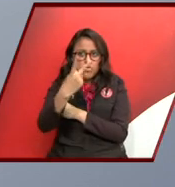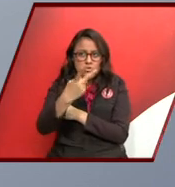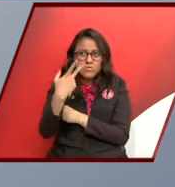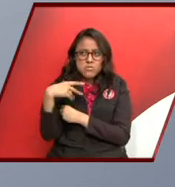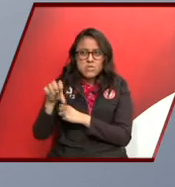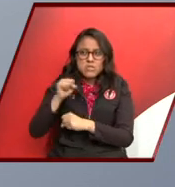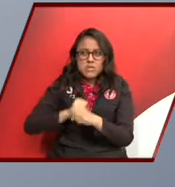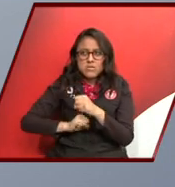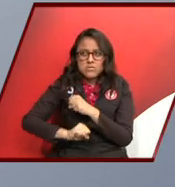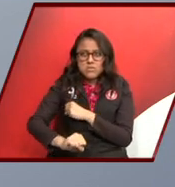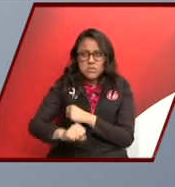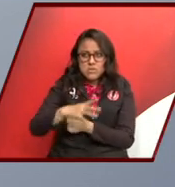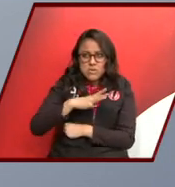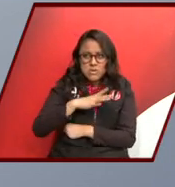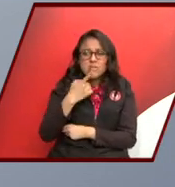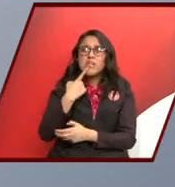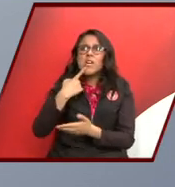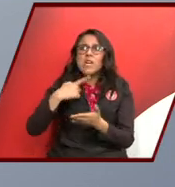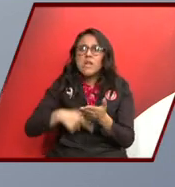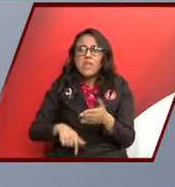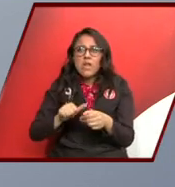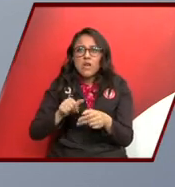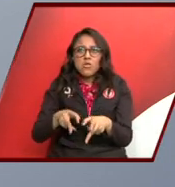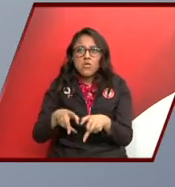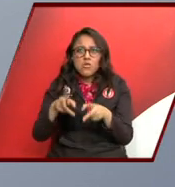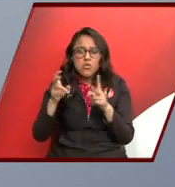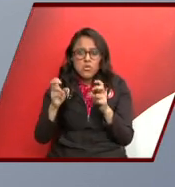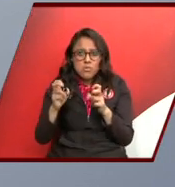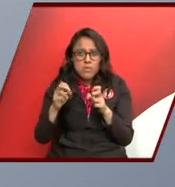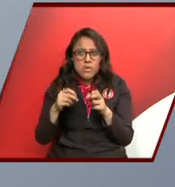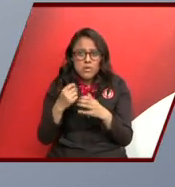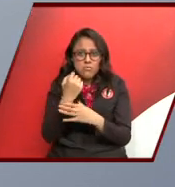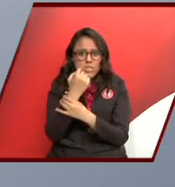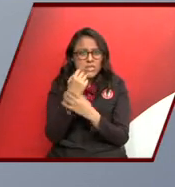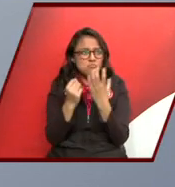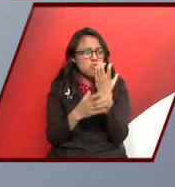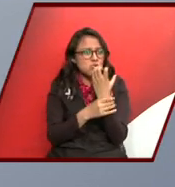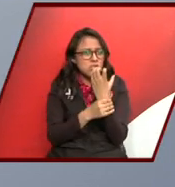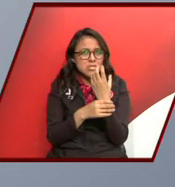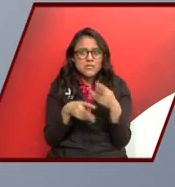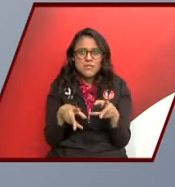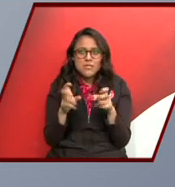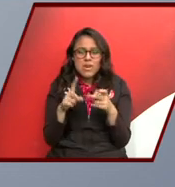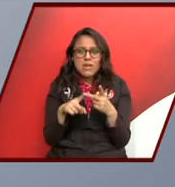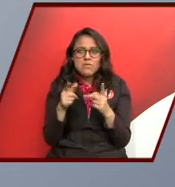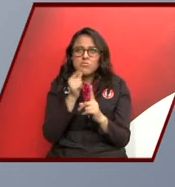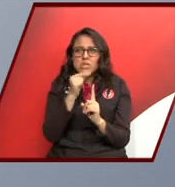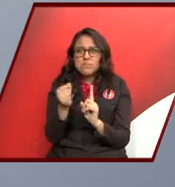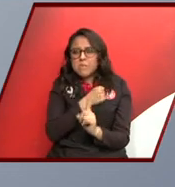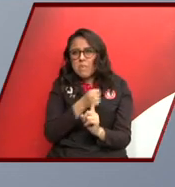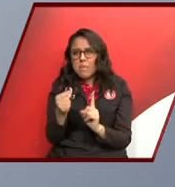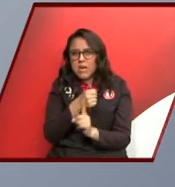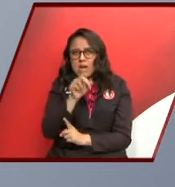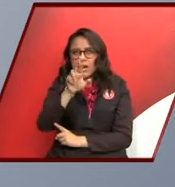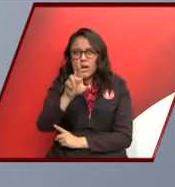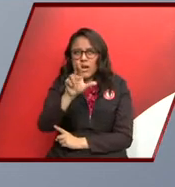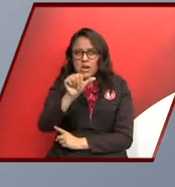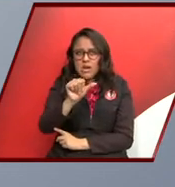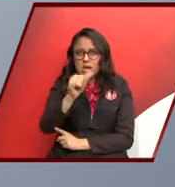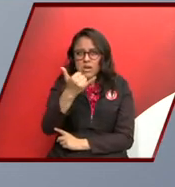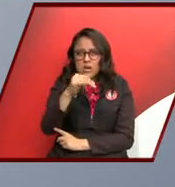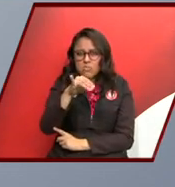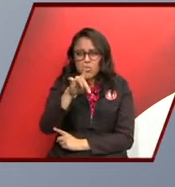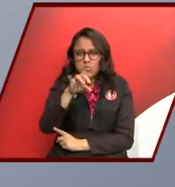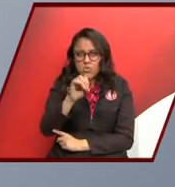2 vecinos fueron detenidos, acusados del robo de unas esposas al policía y que golpearon a los policías. Raimundo Collins, te